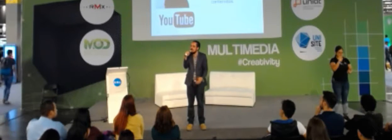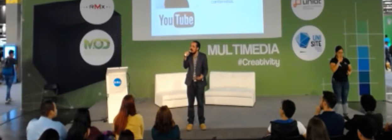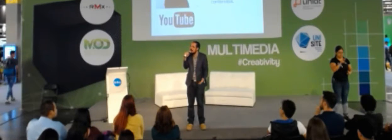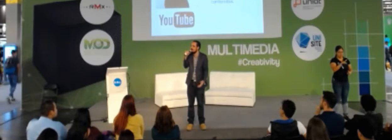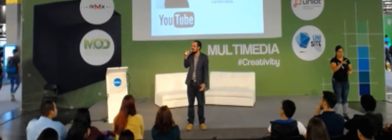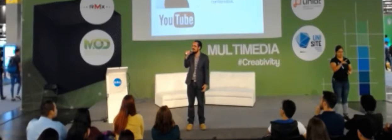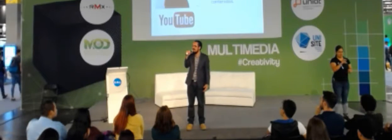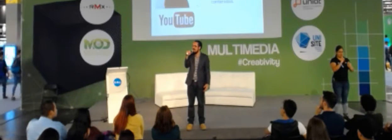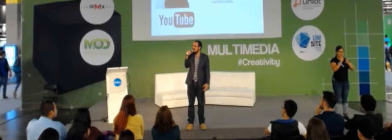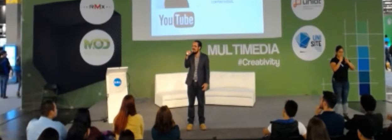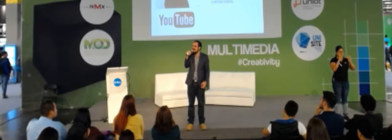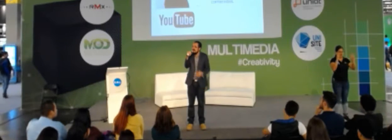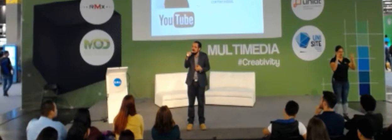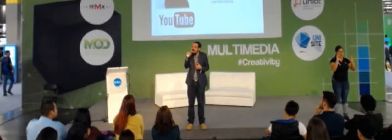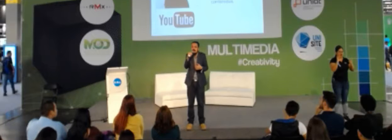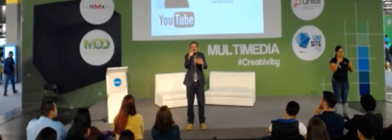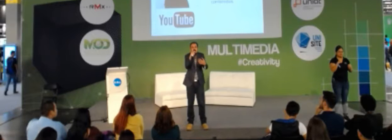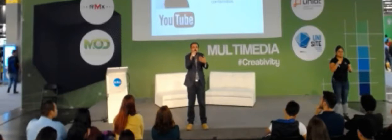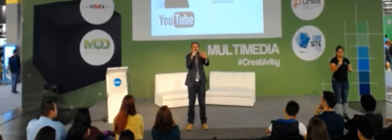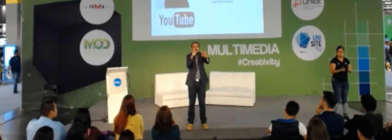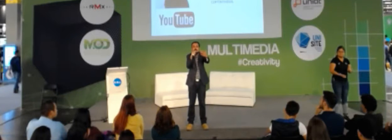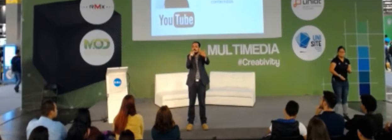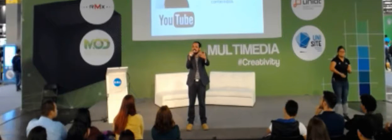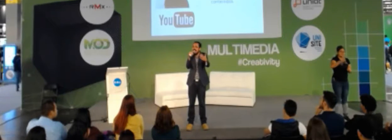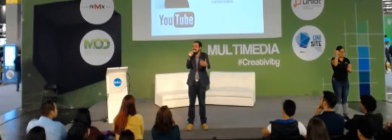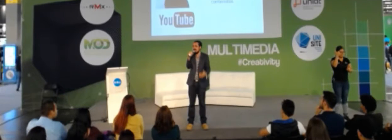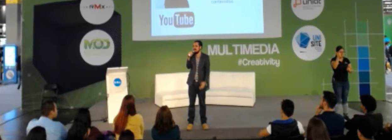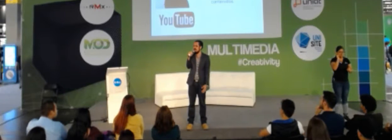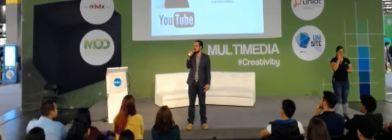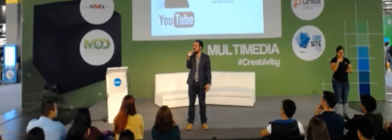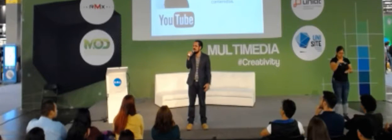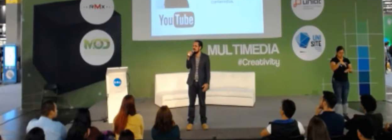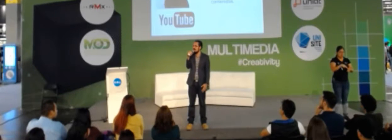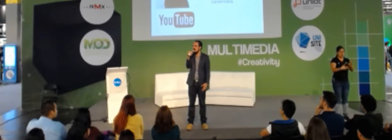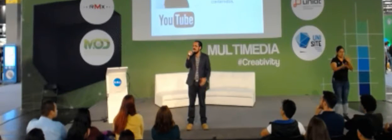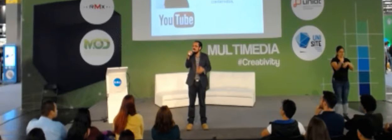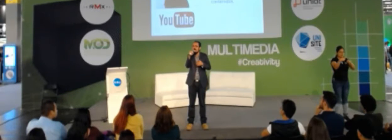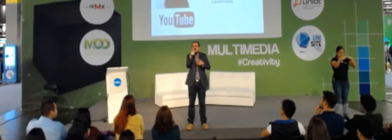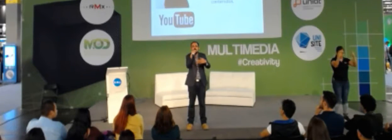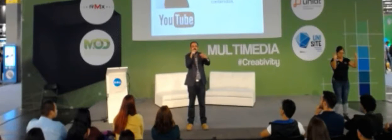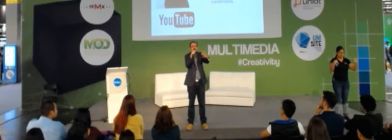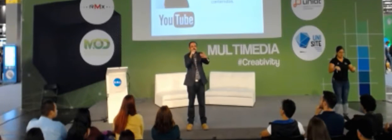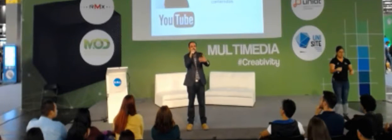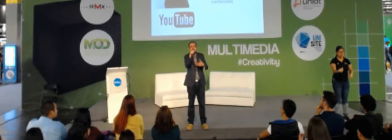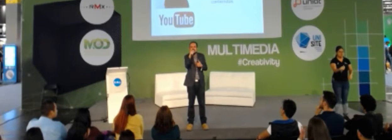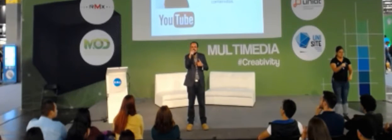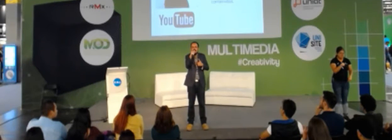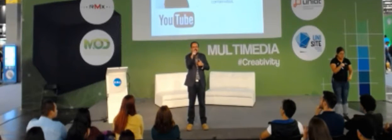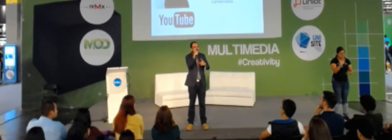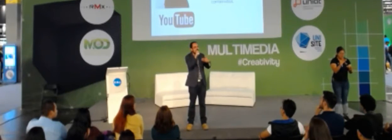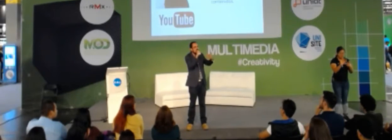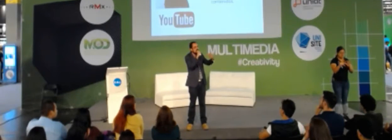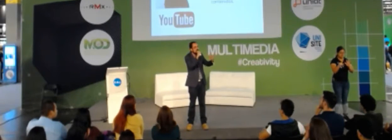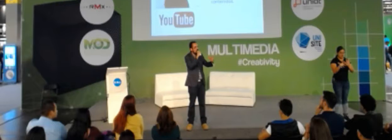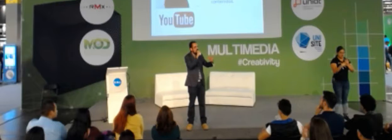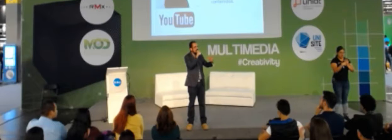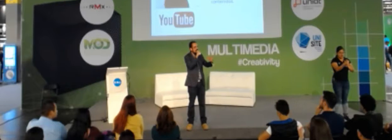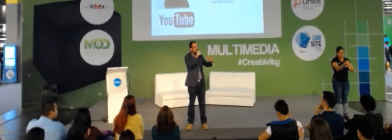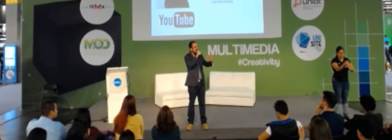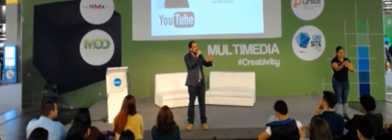dicen, wow, es la primera vez que veo a un sordo en pantalla, que me veo a mí mismo, que me reflejo a mí